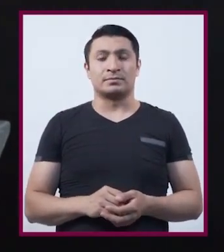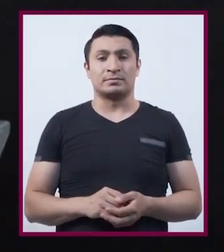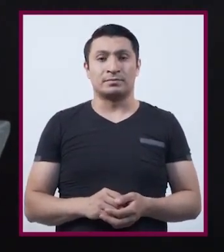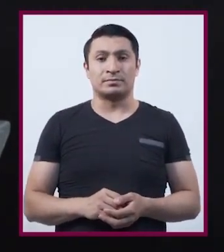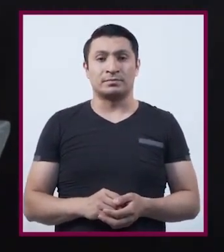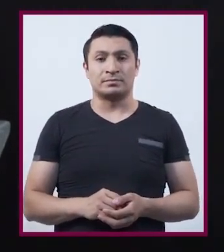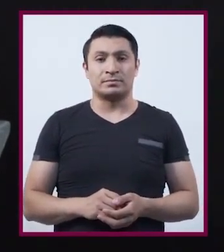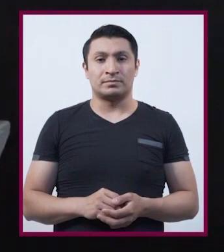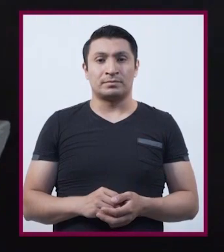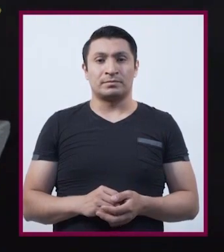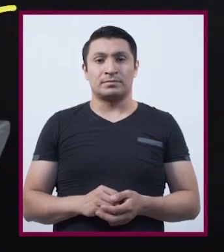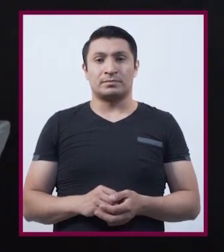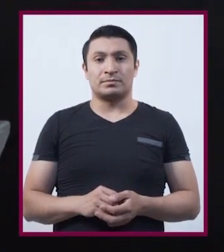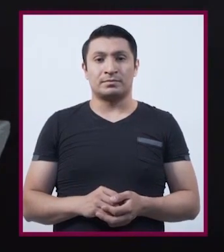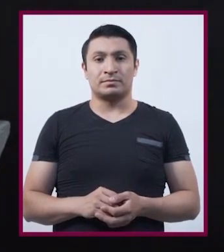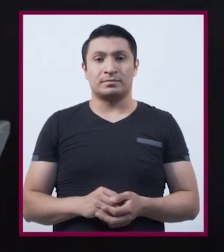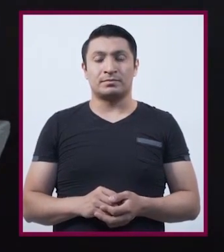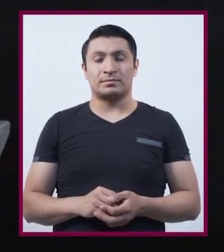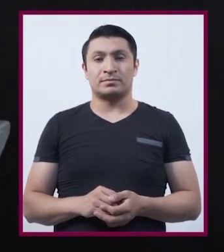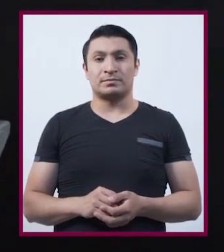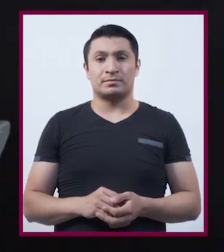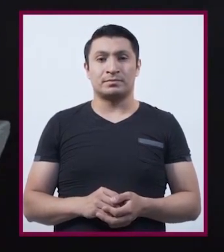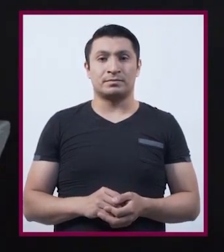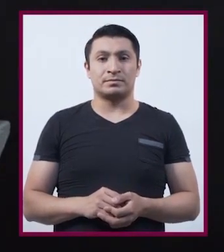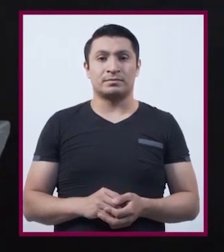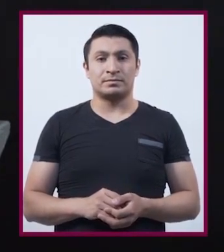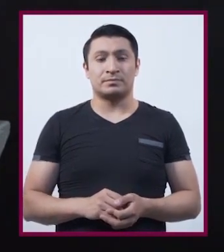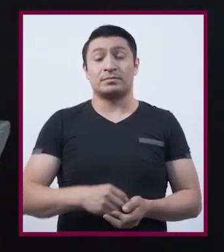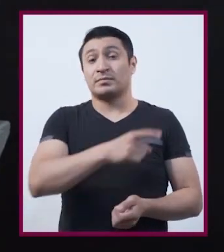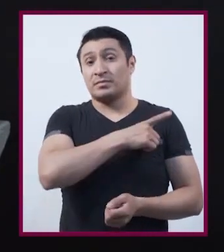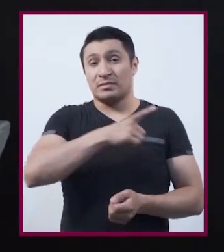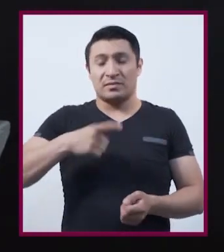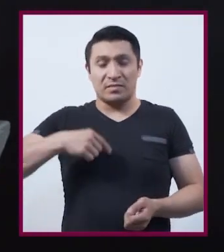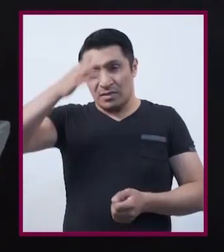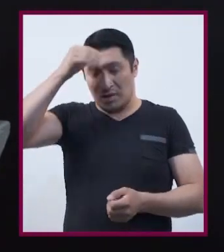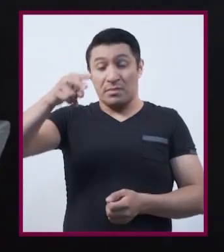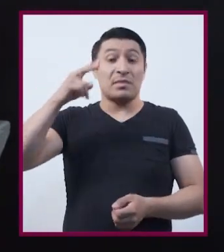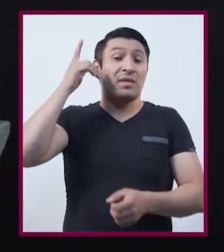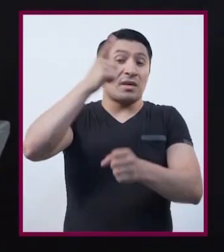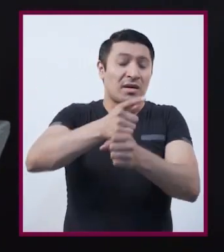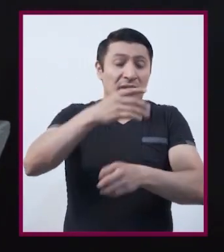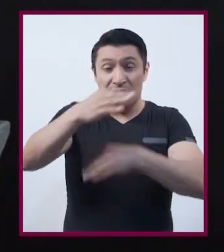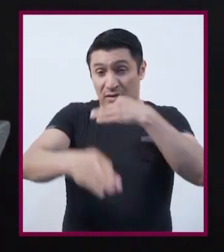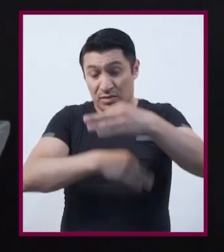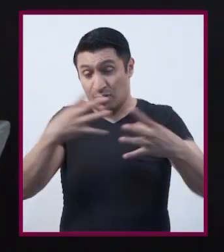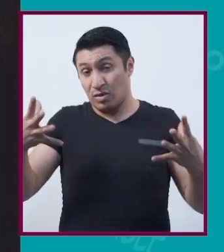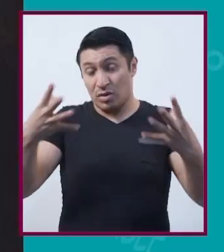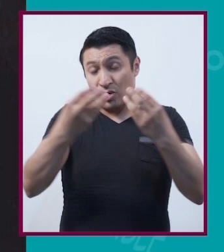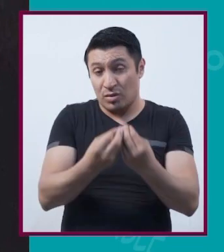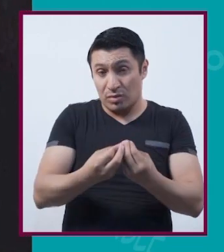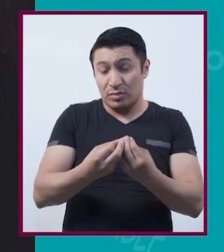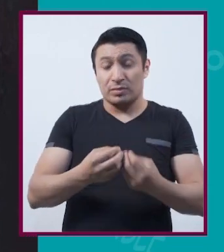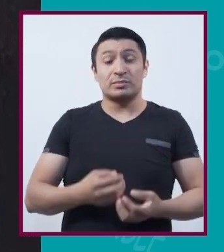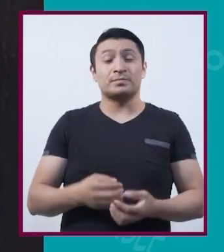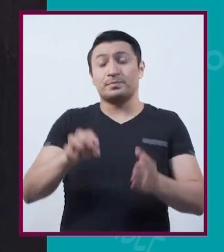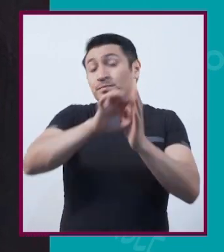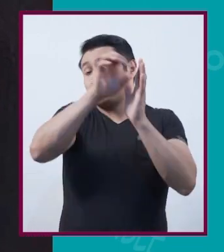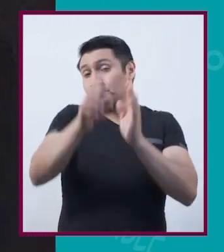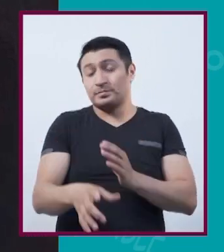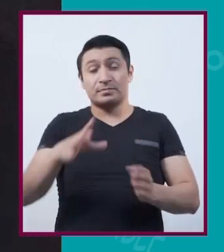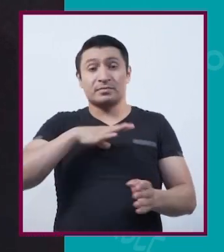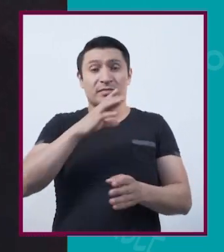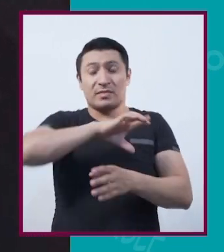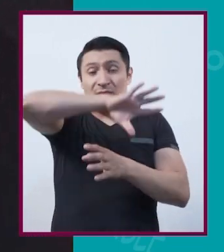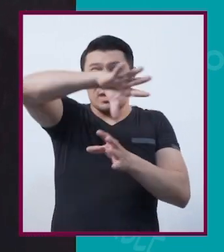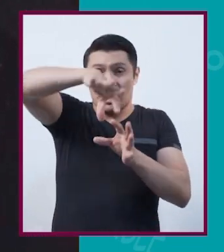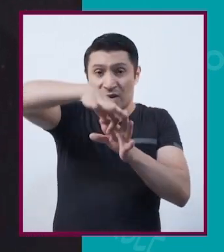VI, el papa que le concedió a América a la corona española. Después de todo, era un español. Pero aquí no termina la